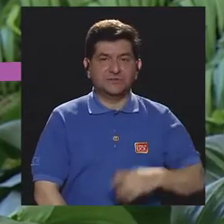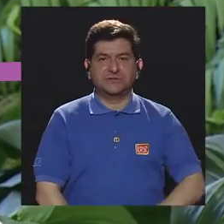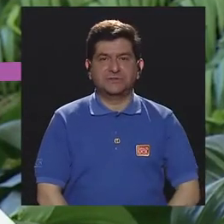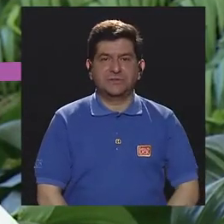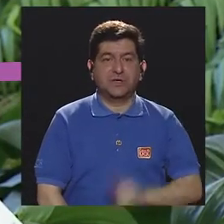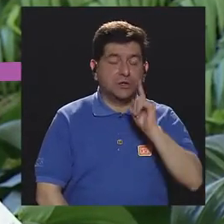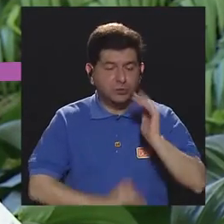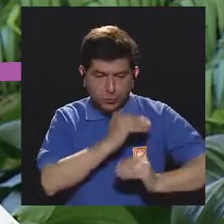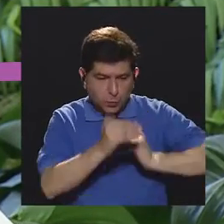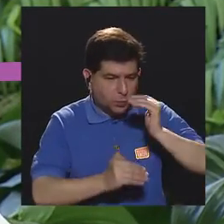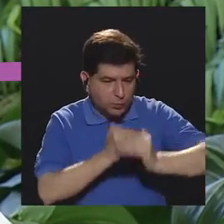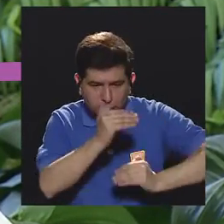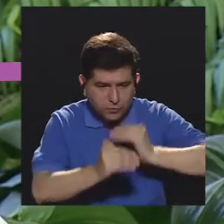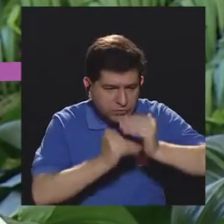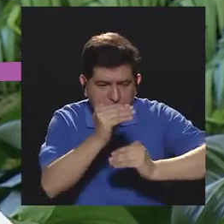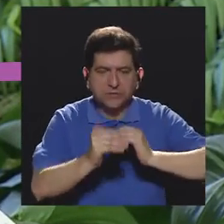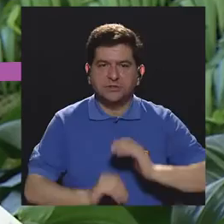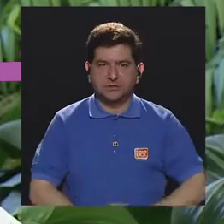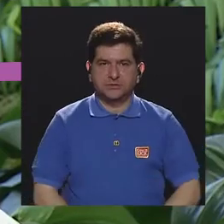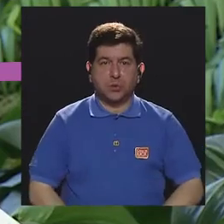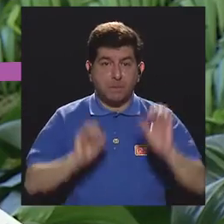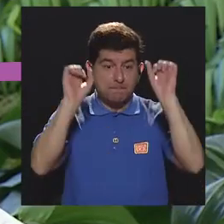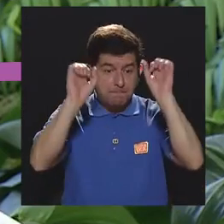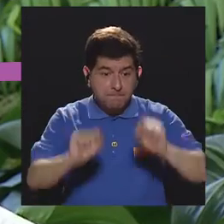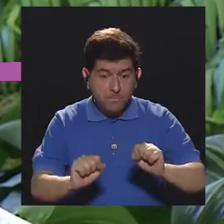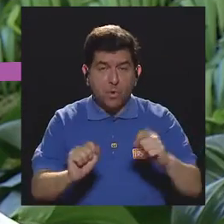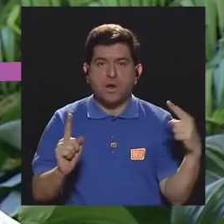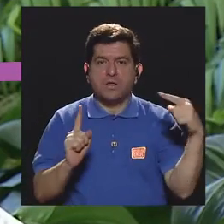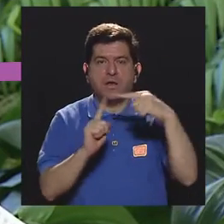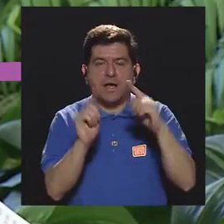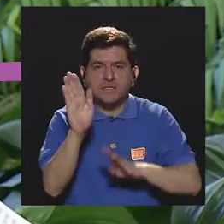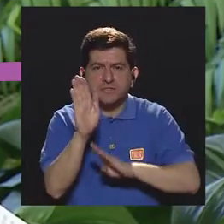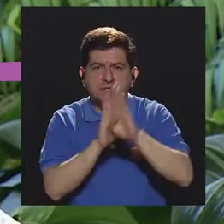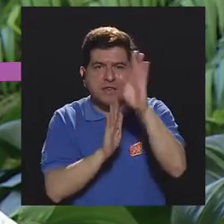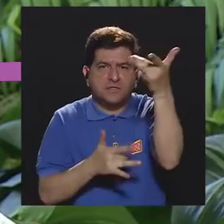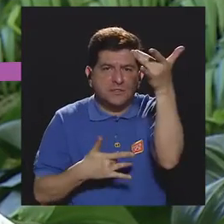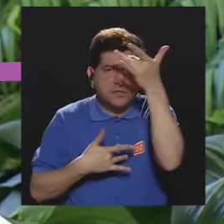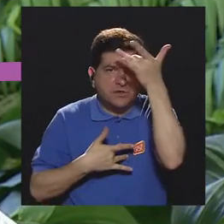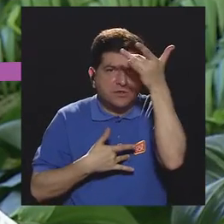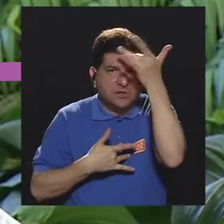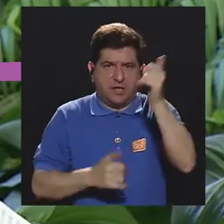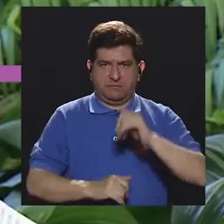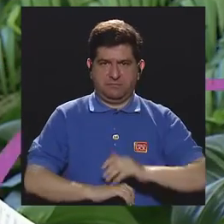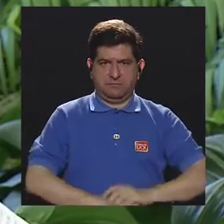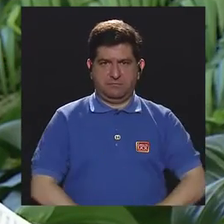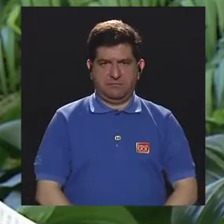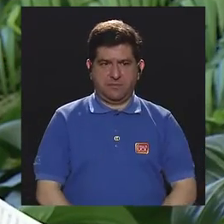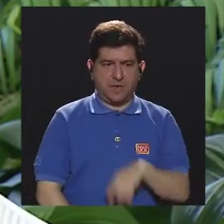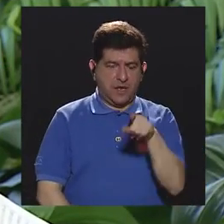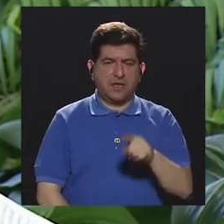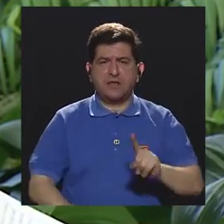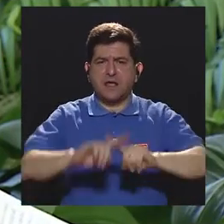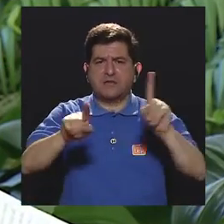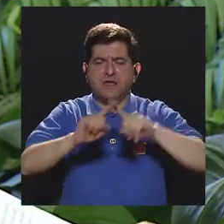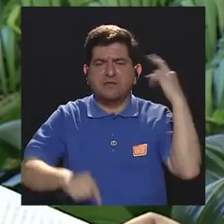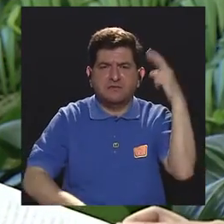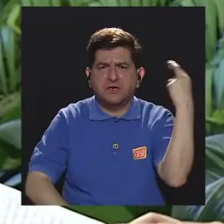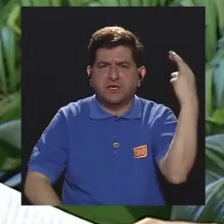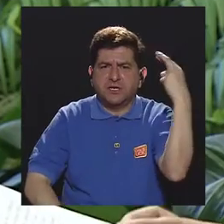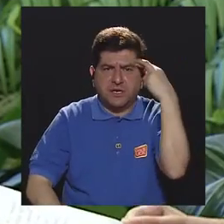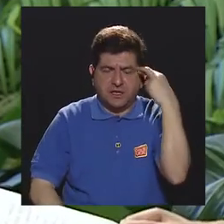es un proceso que puede llevar hasta el desarrollo de una enfermedad que es